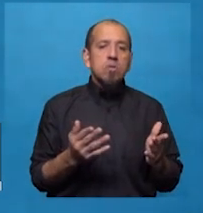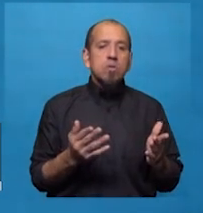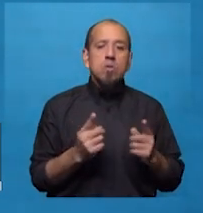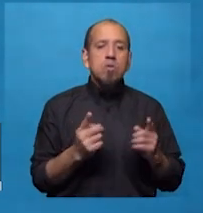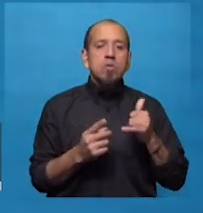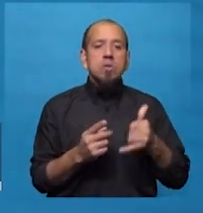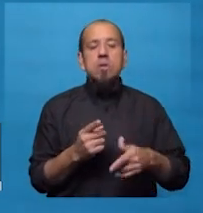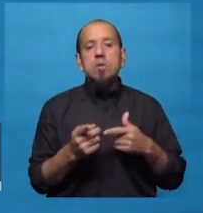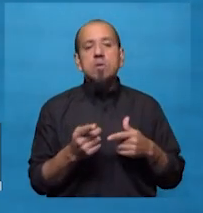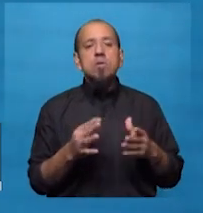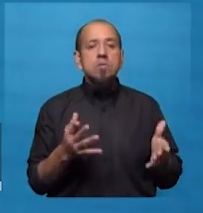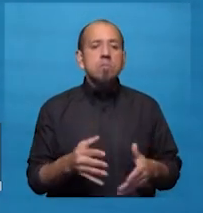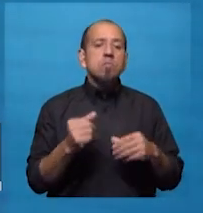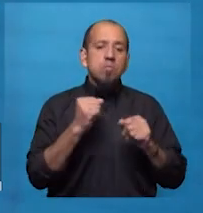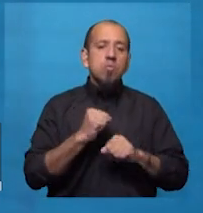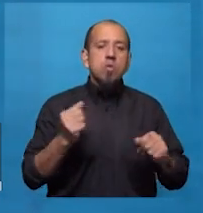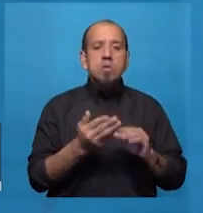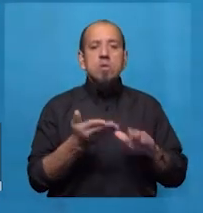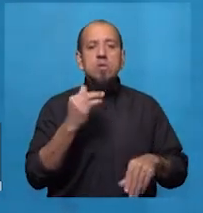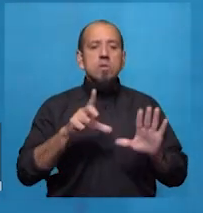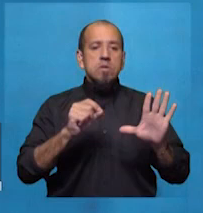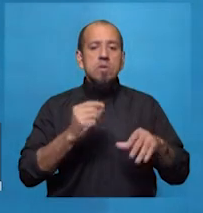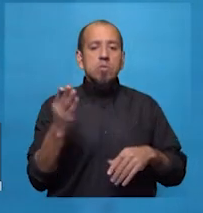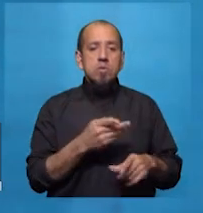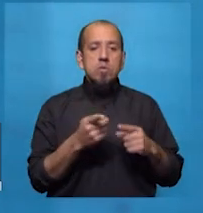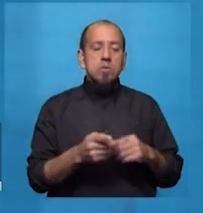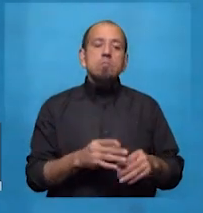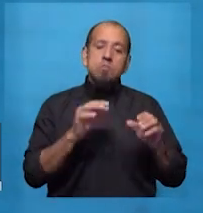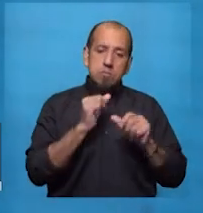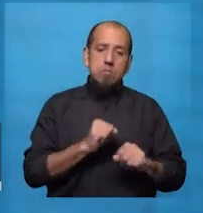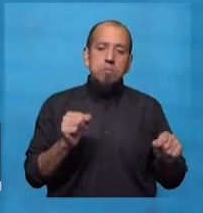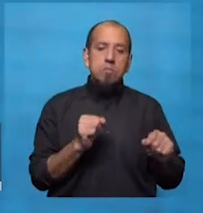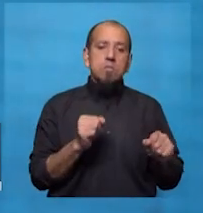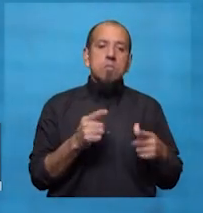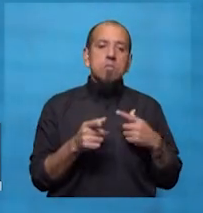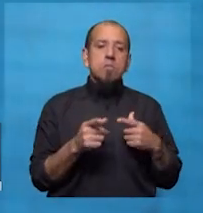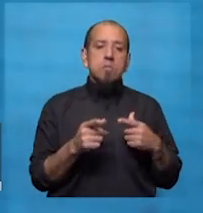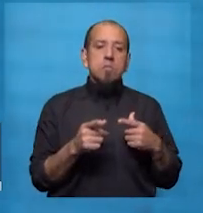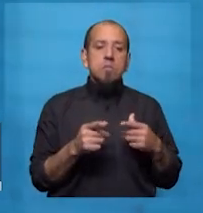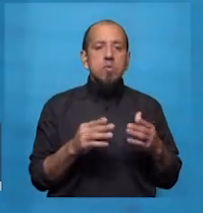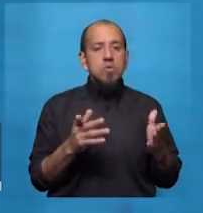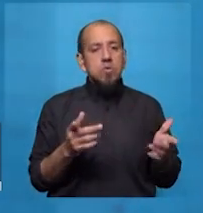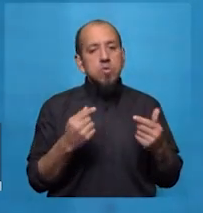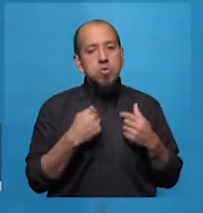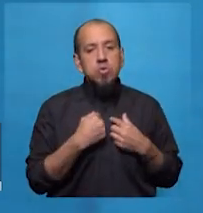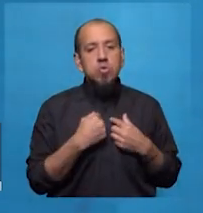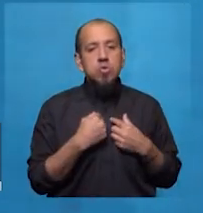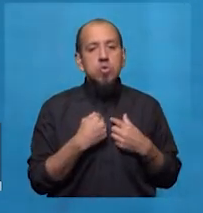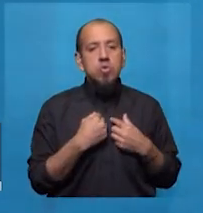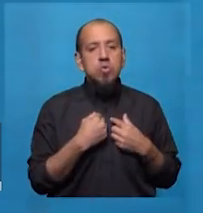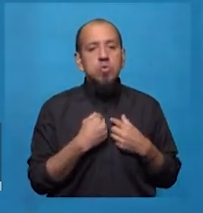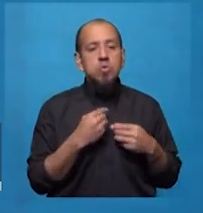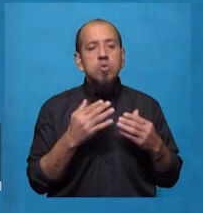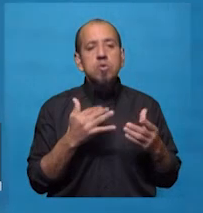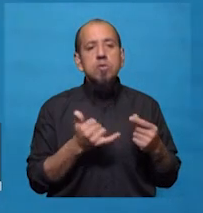antecedentes de repente sube a un 70% puede ser ahora lo que nosotros tenemos que ver no es